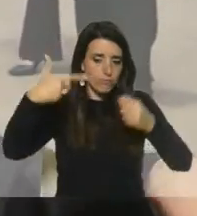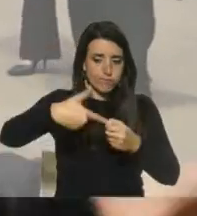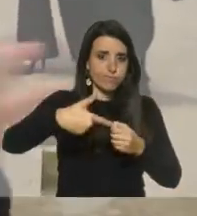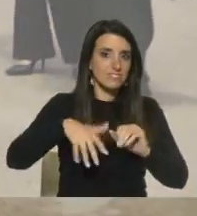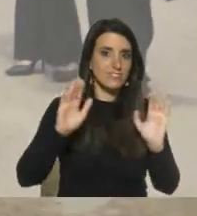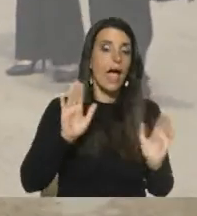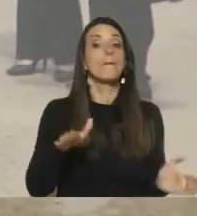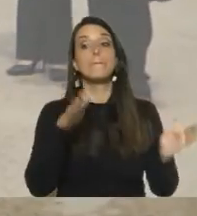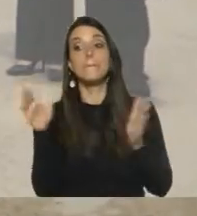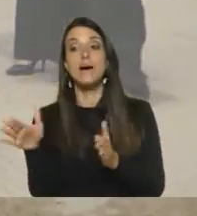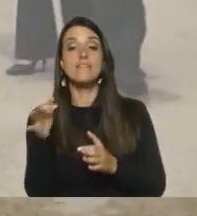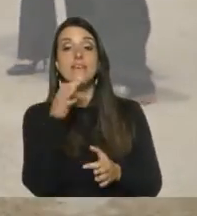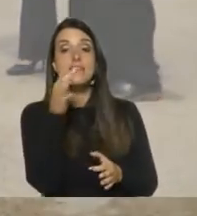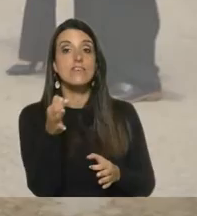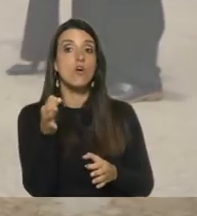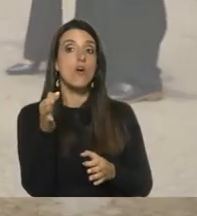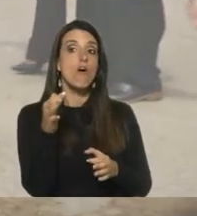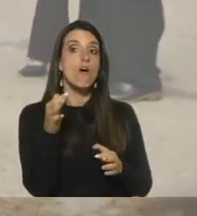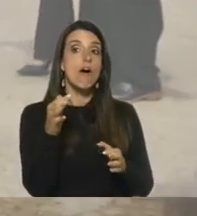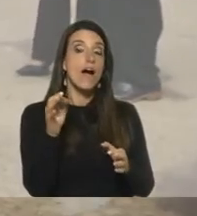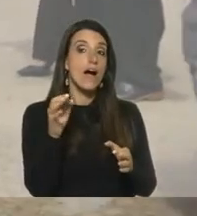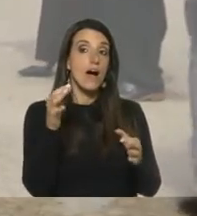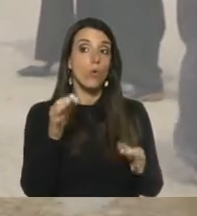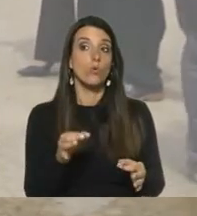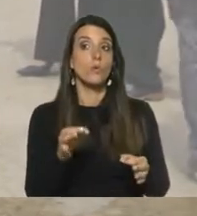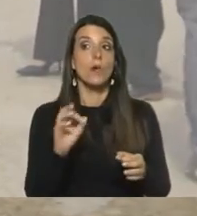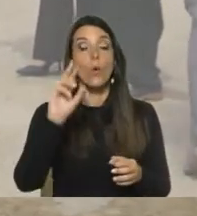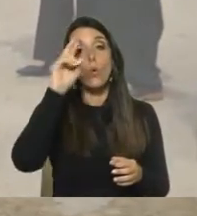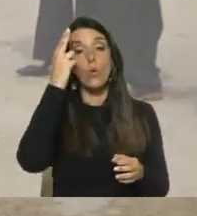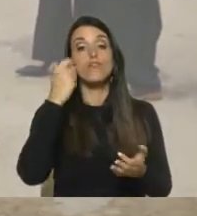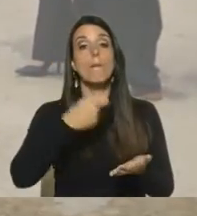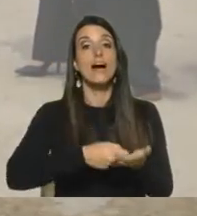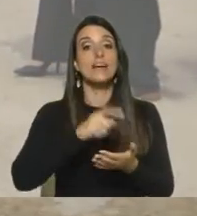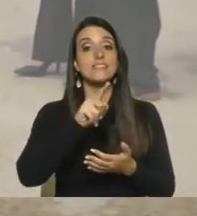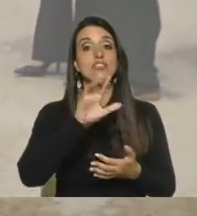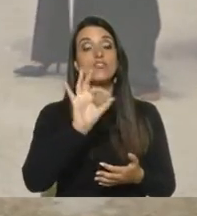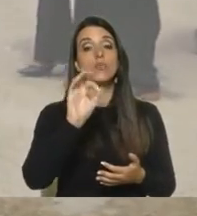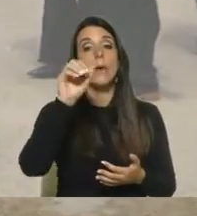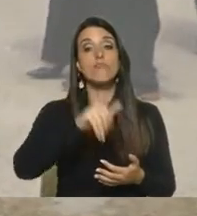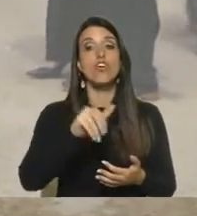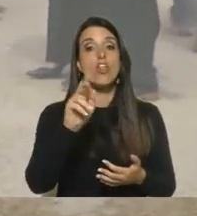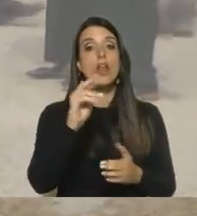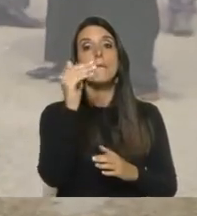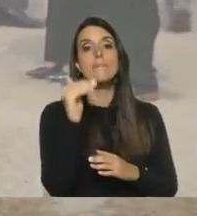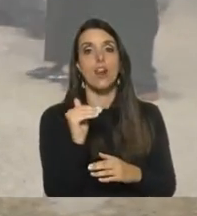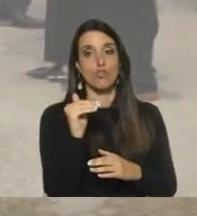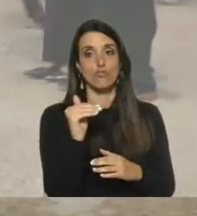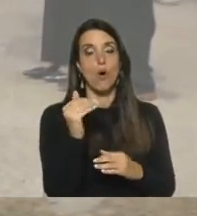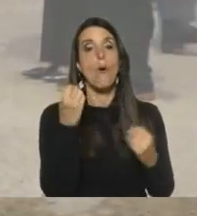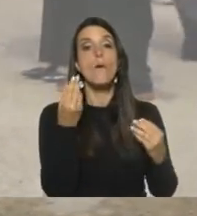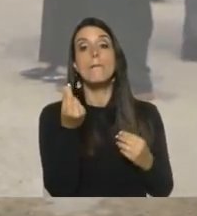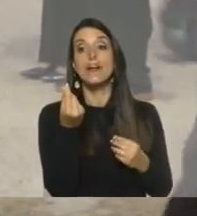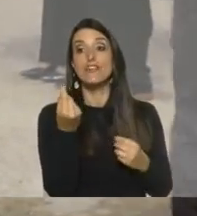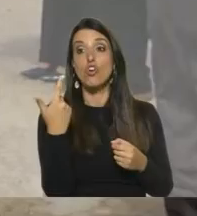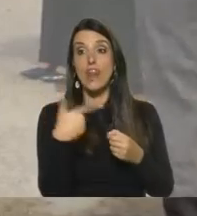por un lado. Y por otra parte, nos decía Stepanecic, se ha logrado que los uruguayos paguen 150 millones de dólares menos debido a que el precio de